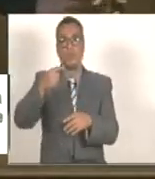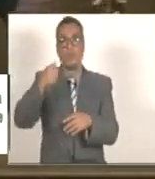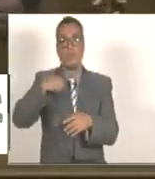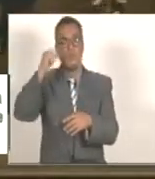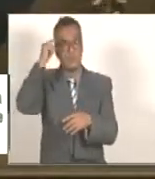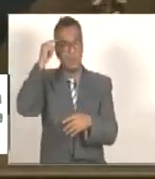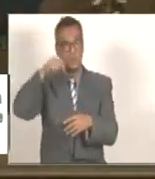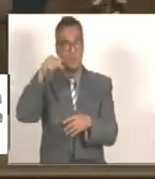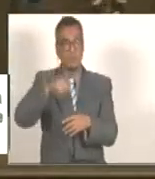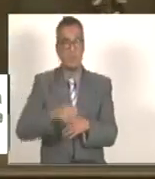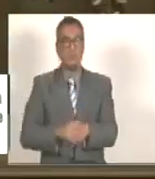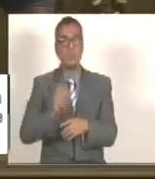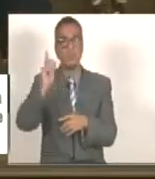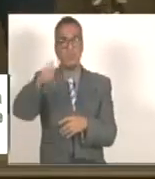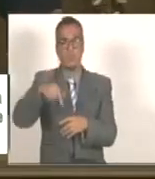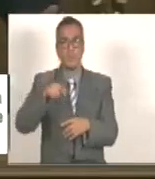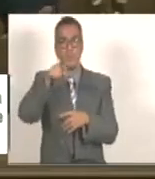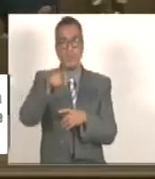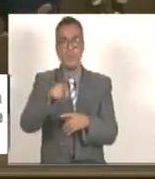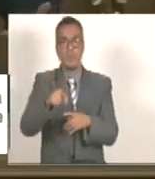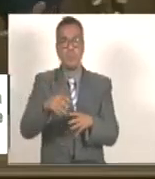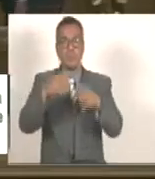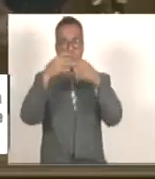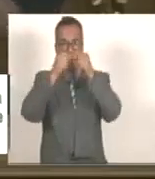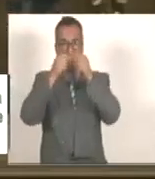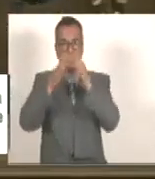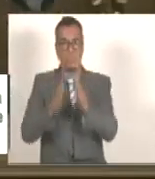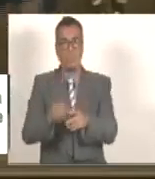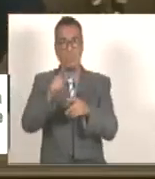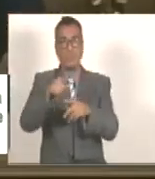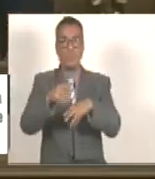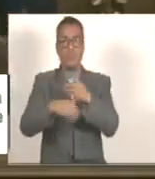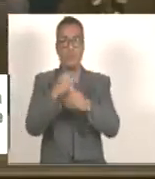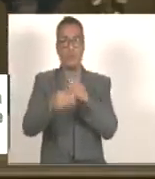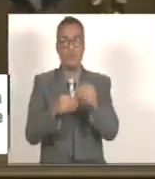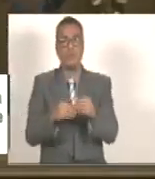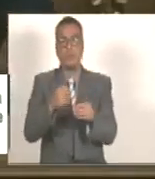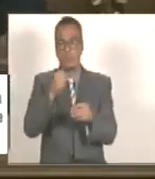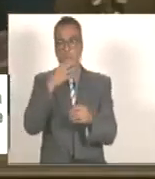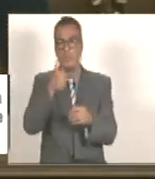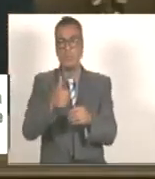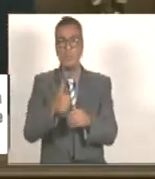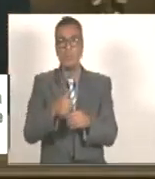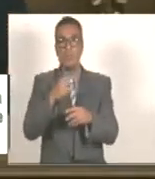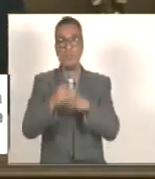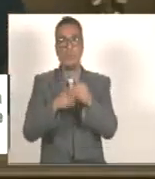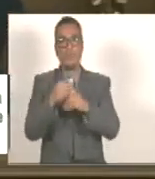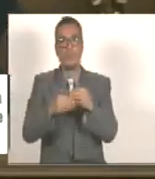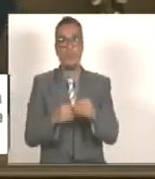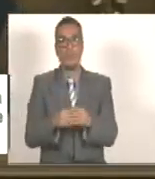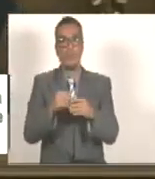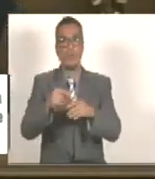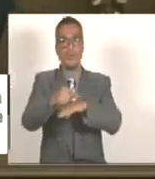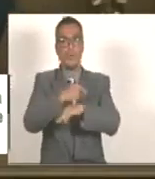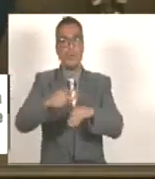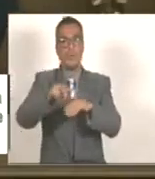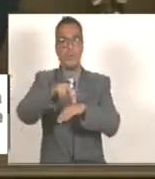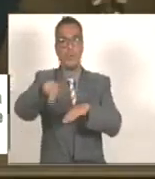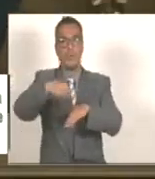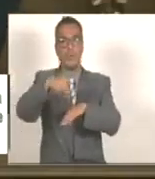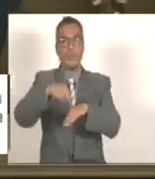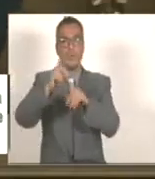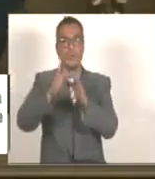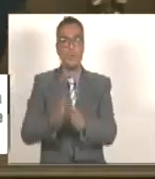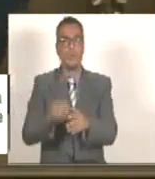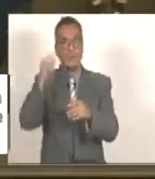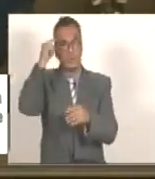hoy, también para esos privados de libertad, ha sido ventajosa la medida que ha tomado el Ejecutivo Nacional, y por